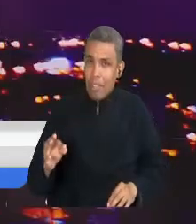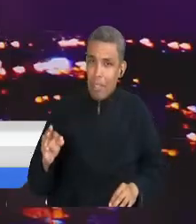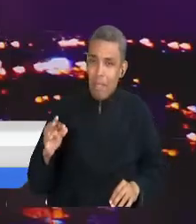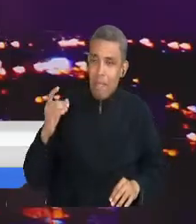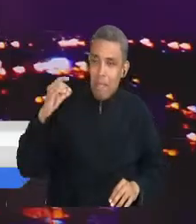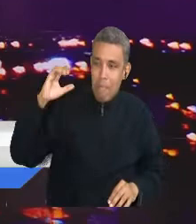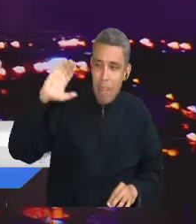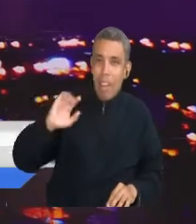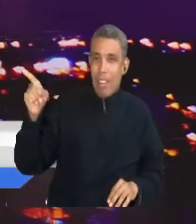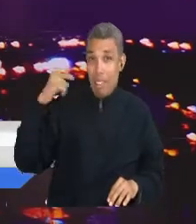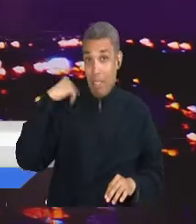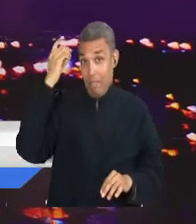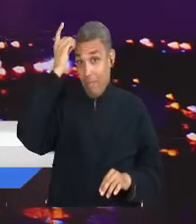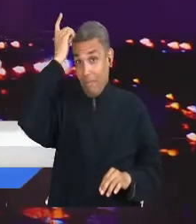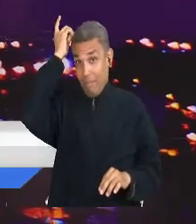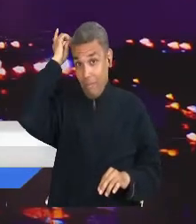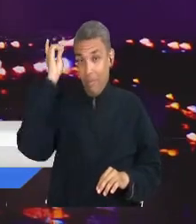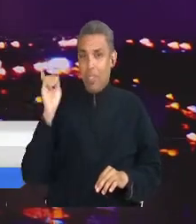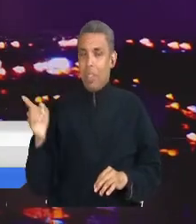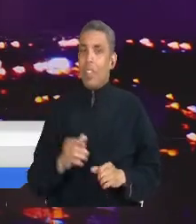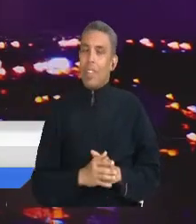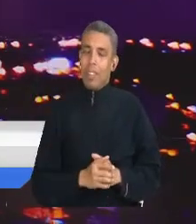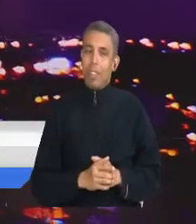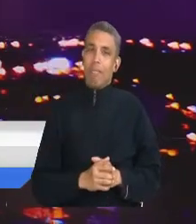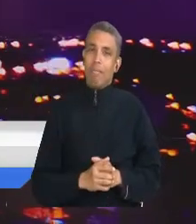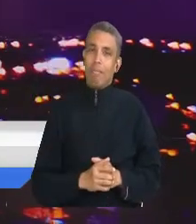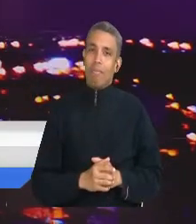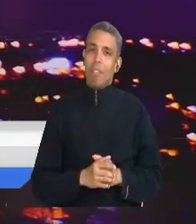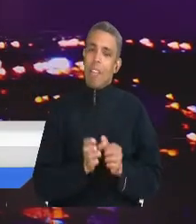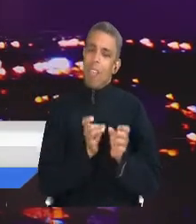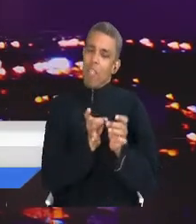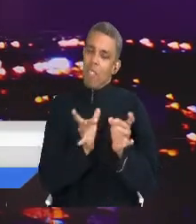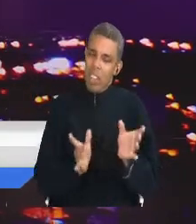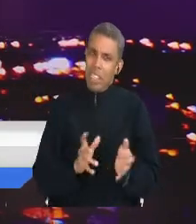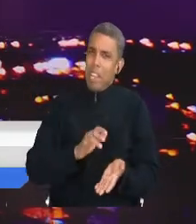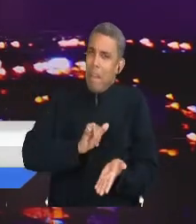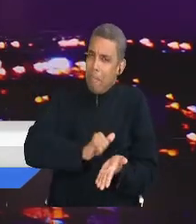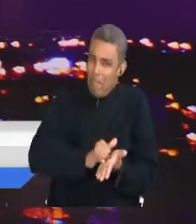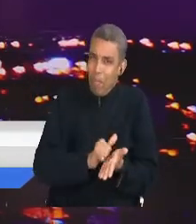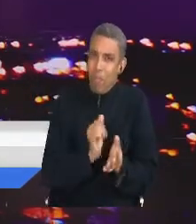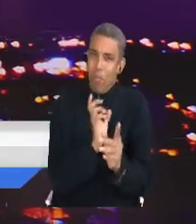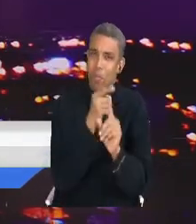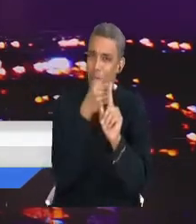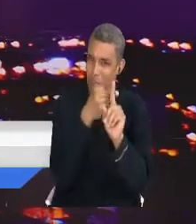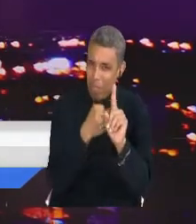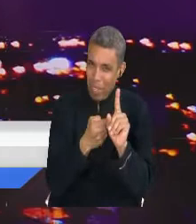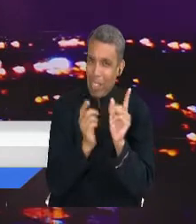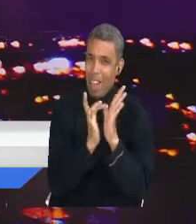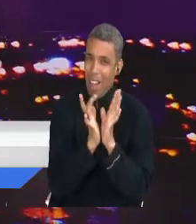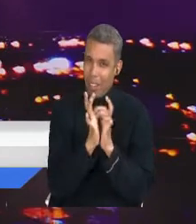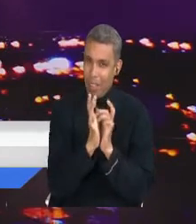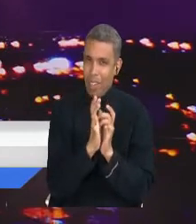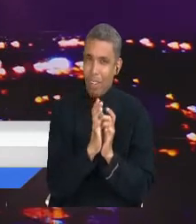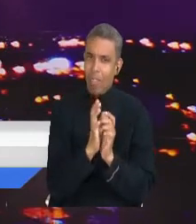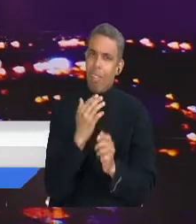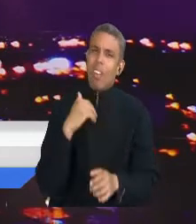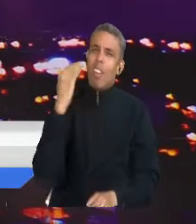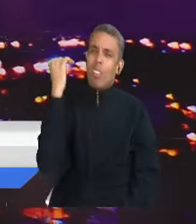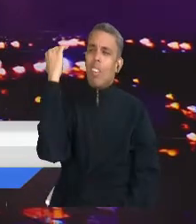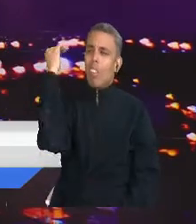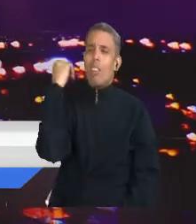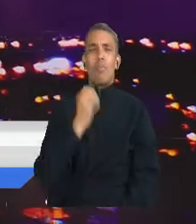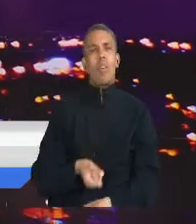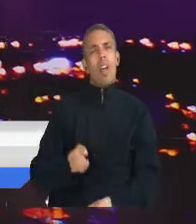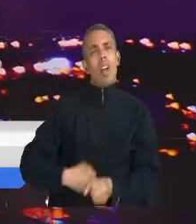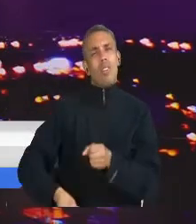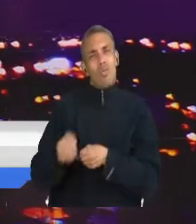Darío Echeverry Serrano devolviera la fecha tradicional del festival, porque para nosotros cumplir los requisitos que